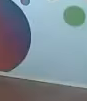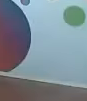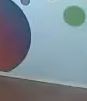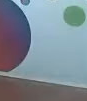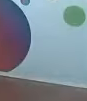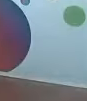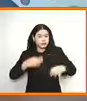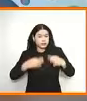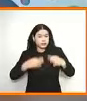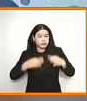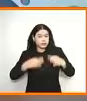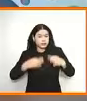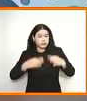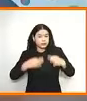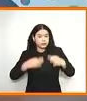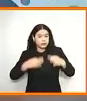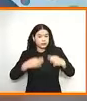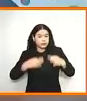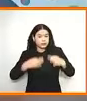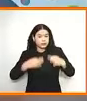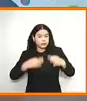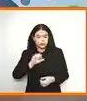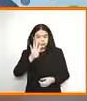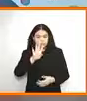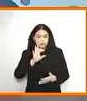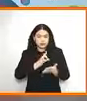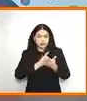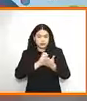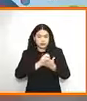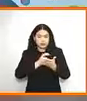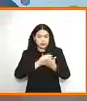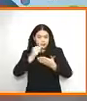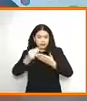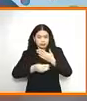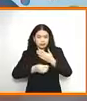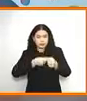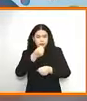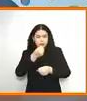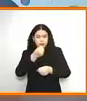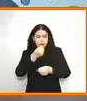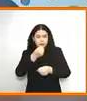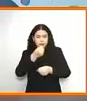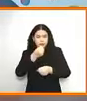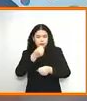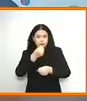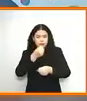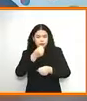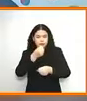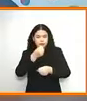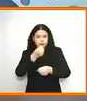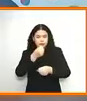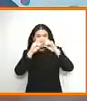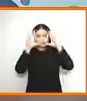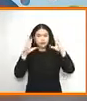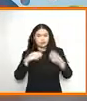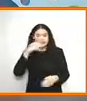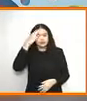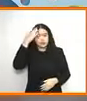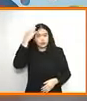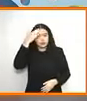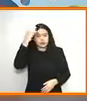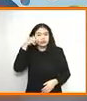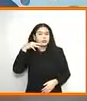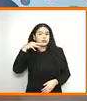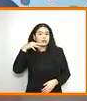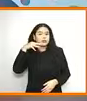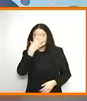Feliz miércoles, jugadores. Hoy es 4 de marzo del año 2020, cuando ya se marcan las 11 en punto de la mañana. Te saluda Marcela y me encuentro con la